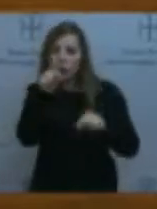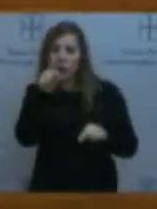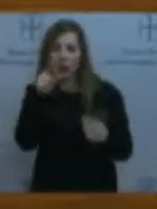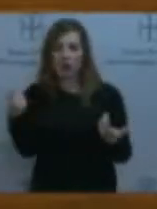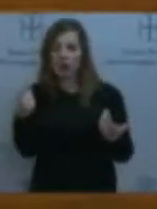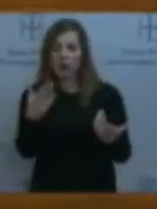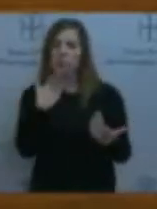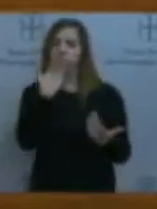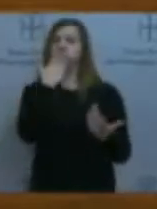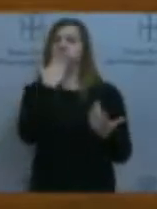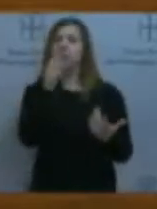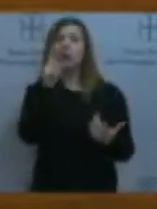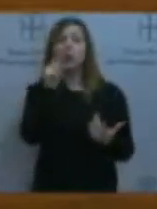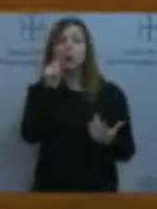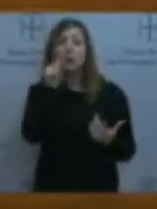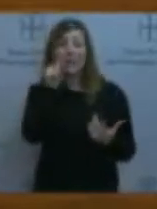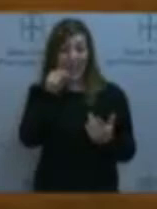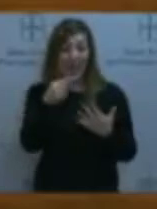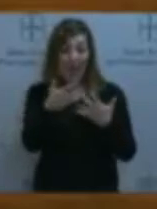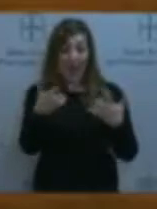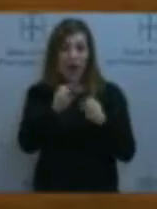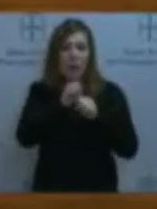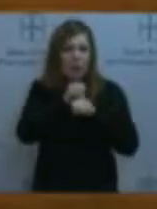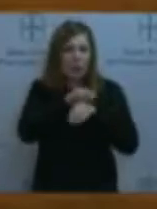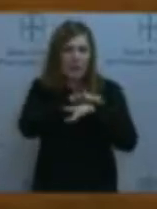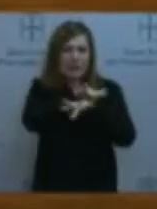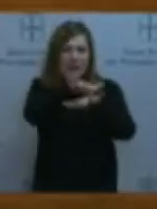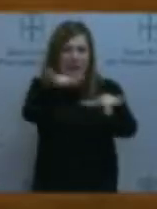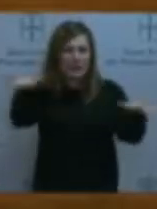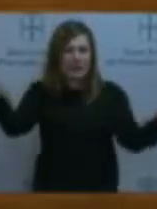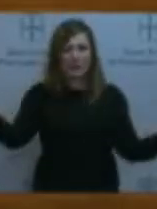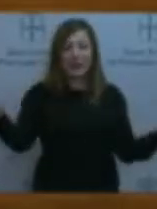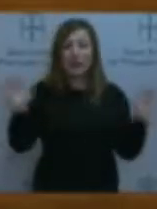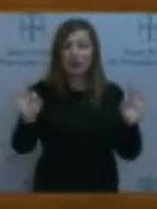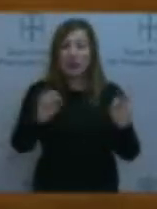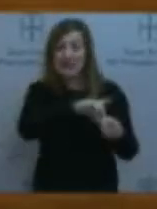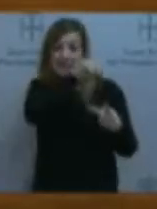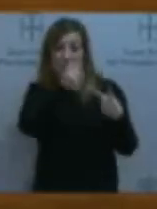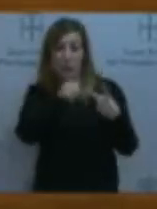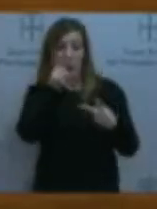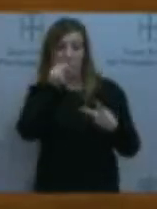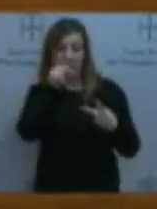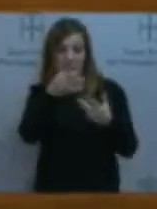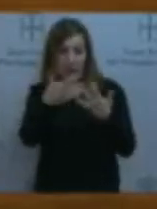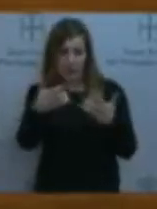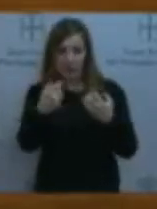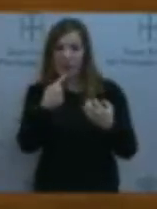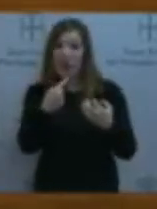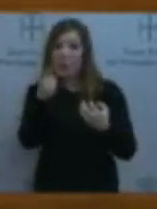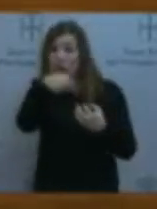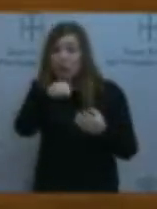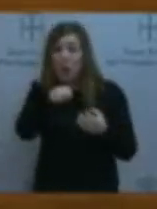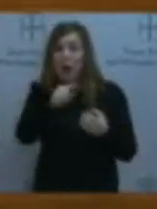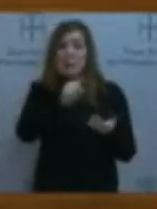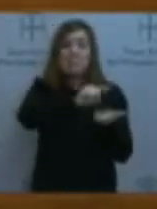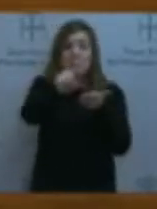El tuit se convirtió en viral, lo cual el sheriff aprovechó para sacar un segundo tuit, en el cual decían, ya que habéis retuiteado